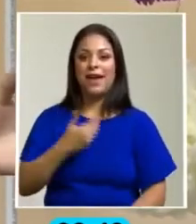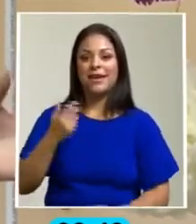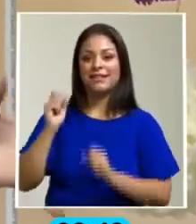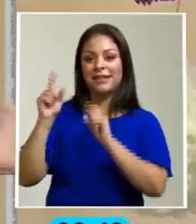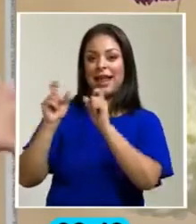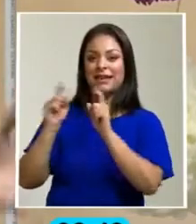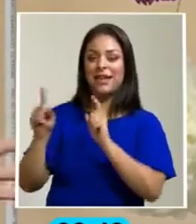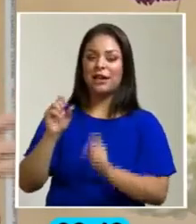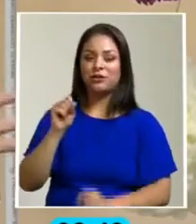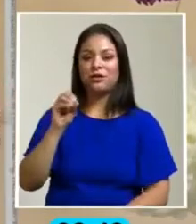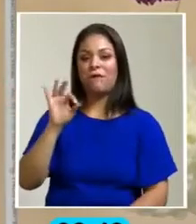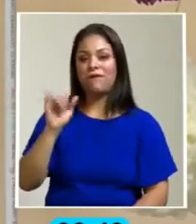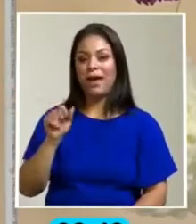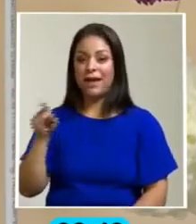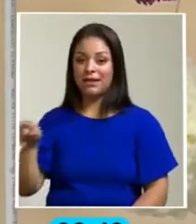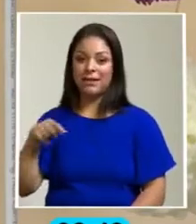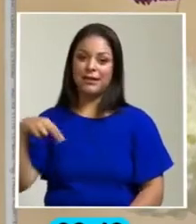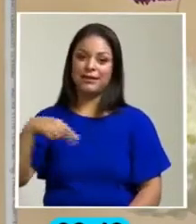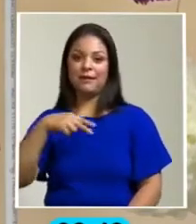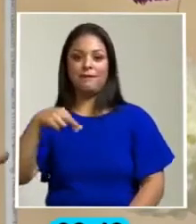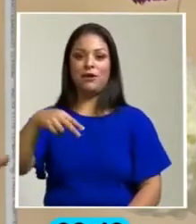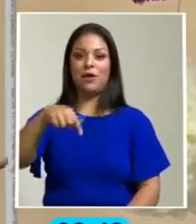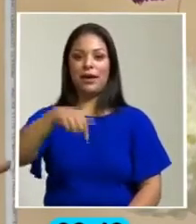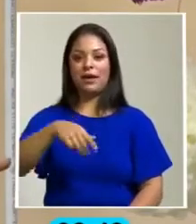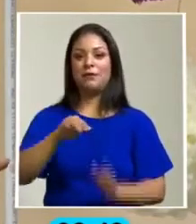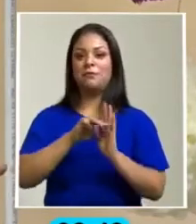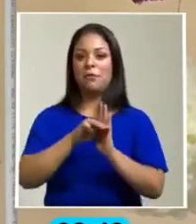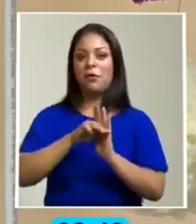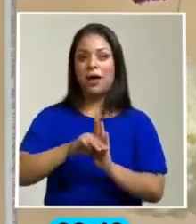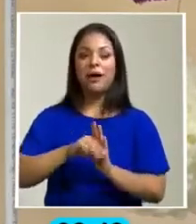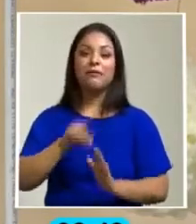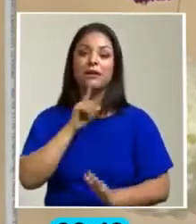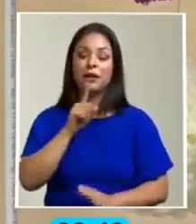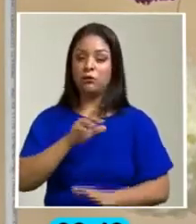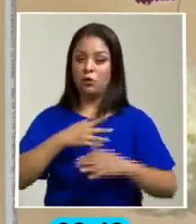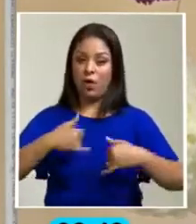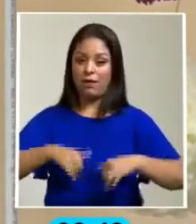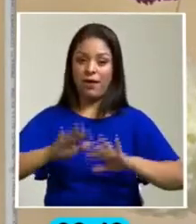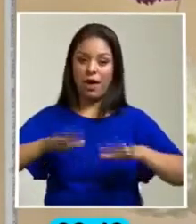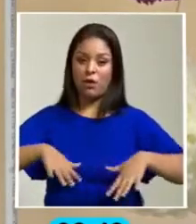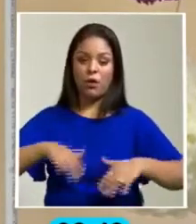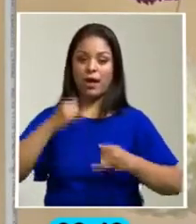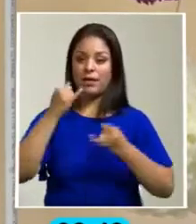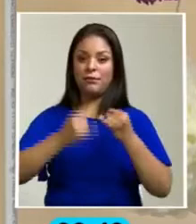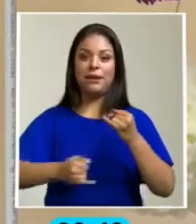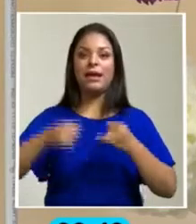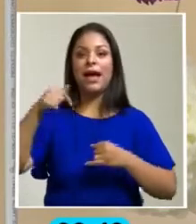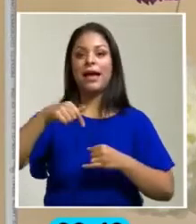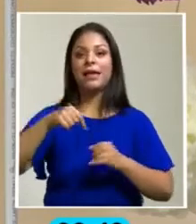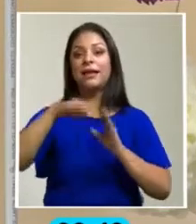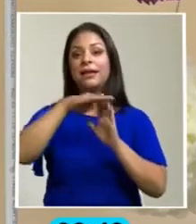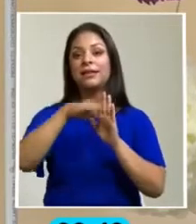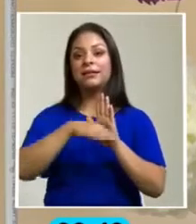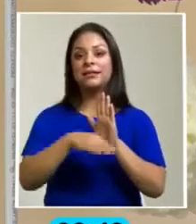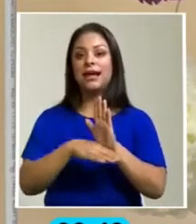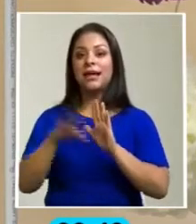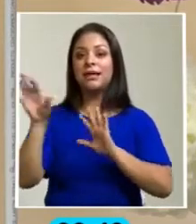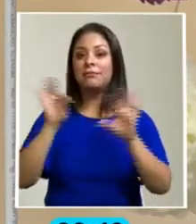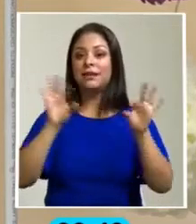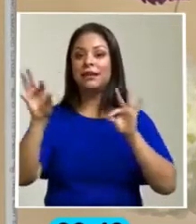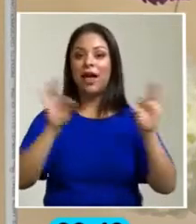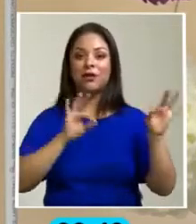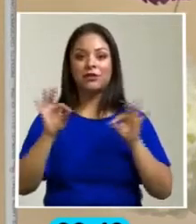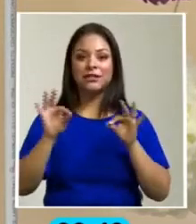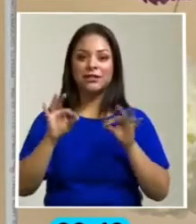esta pasarela. Pero yo creo que no acaba aquí entonces esta lista de invitados especiales. Ven, niños